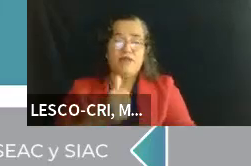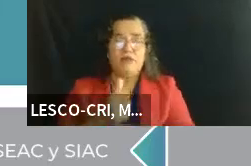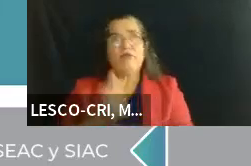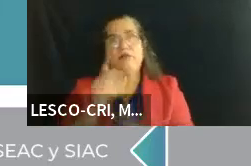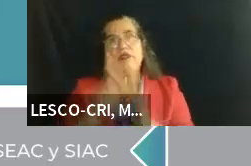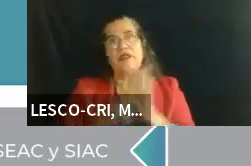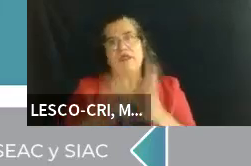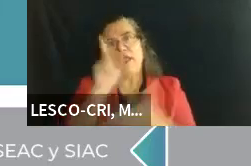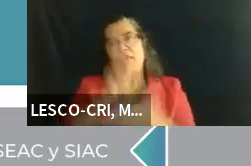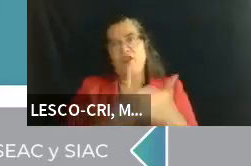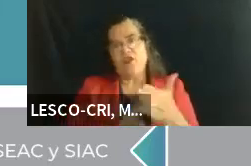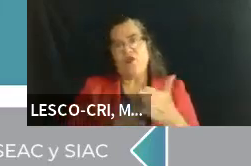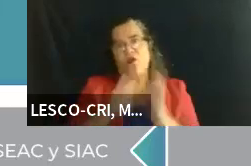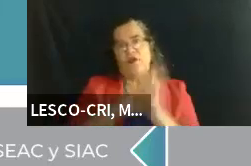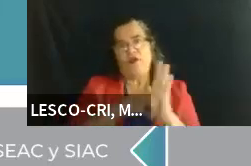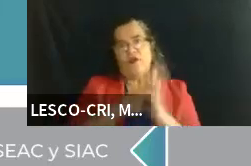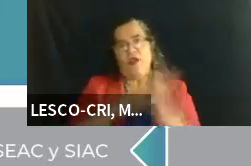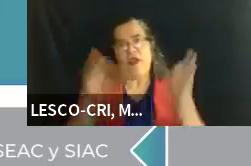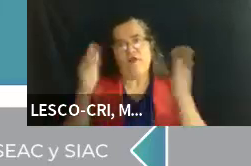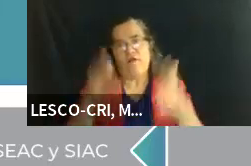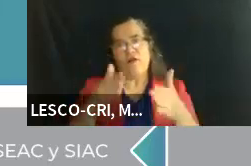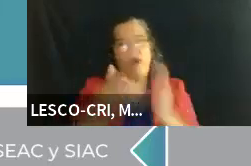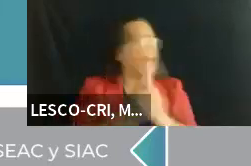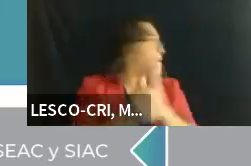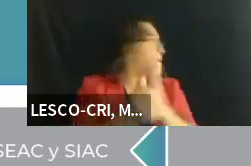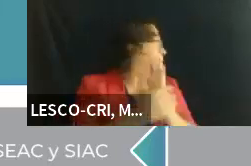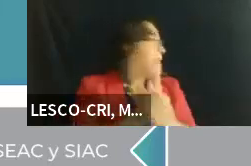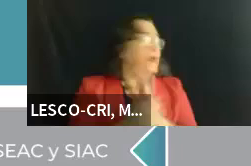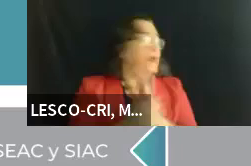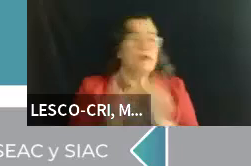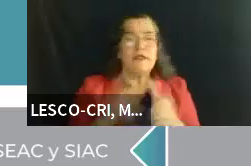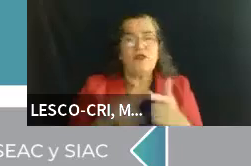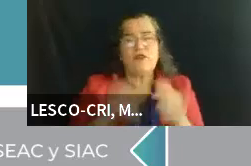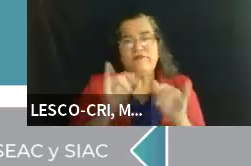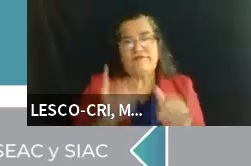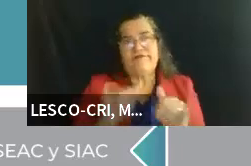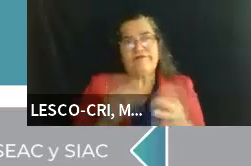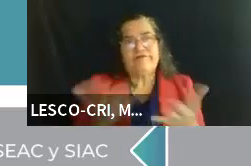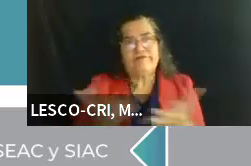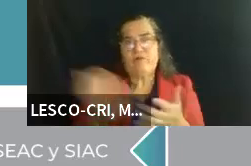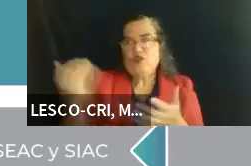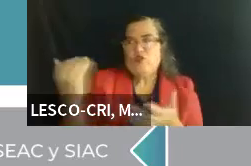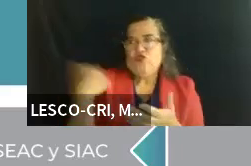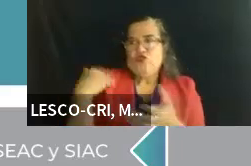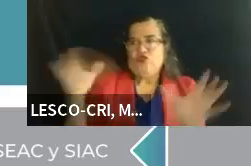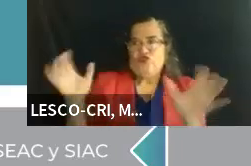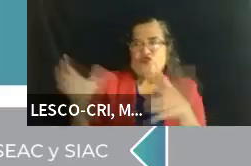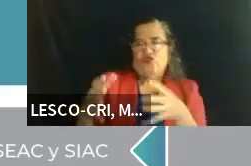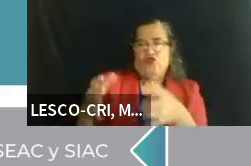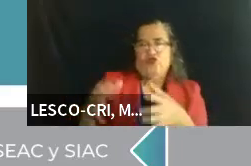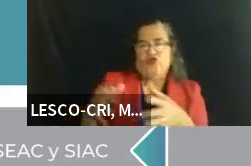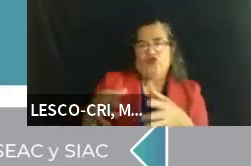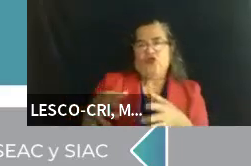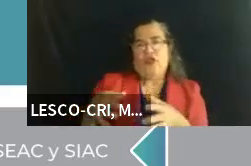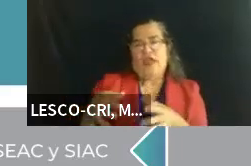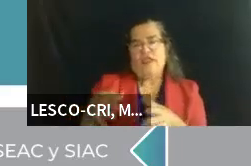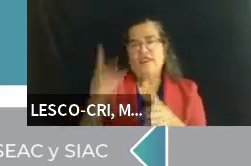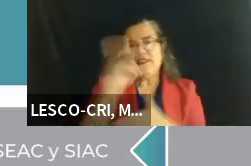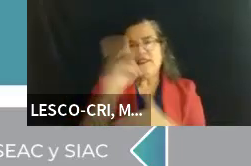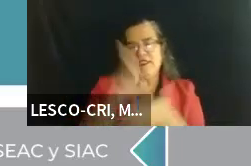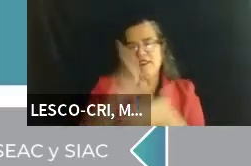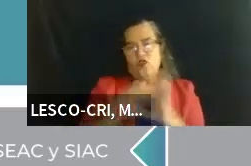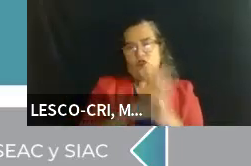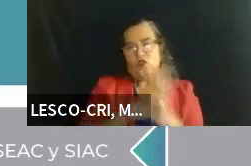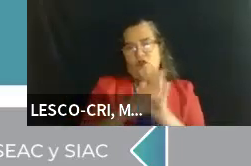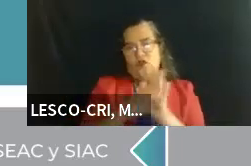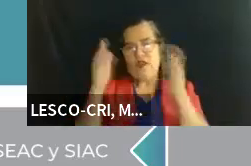foco en competencias? O sea, siempre estoy pensando desde aquello que nos convoca hoy, que es diseño curricular con foco en competencias. No sirve de